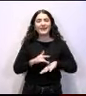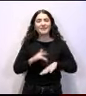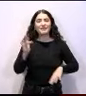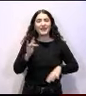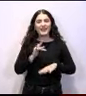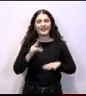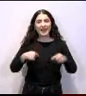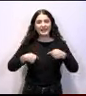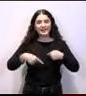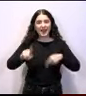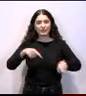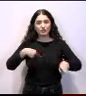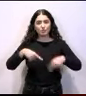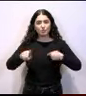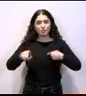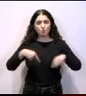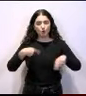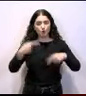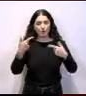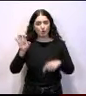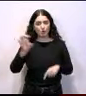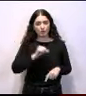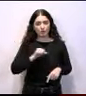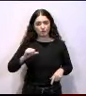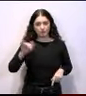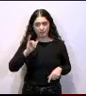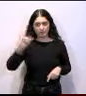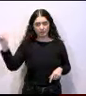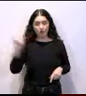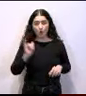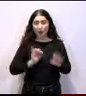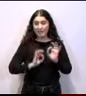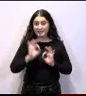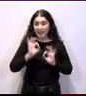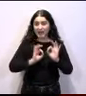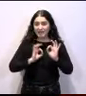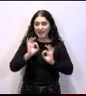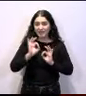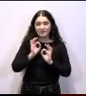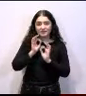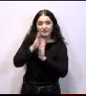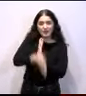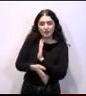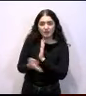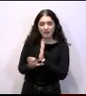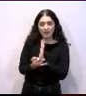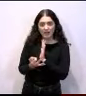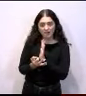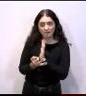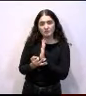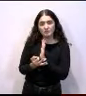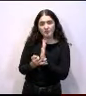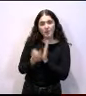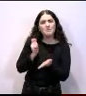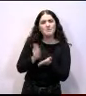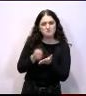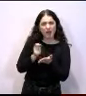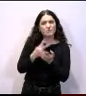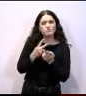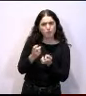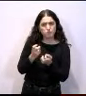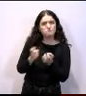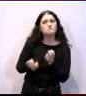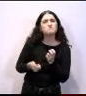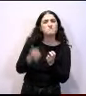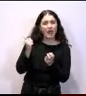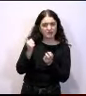de transporte en nuestra comunidad autónoma. Una tasa que supone un peaje más, un problema